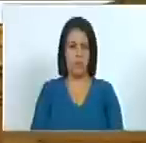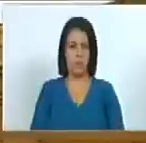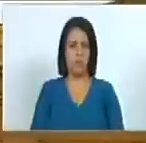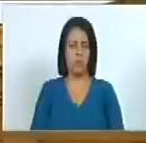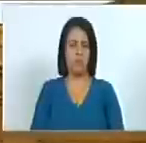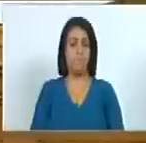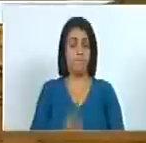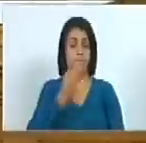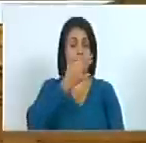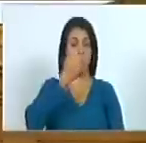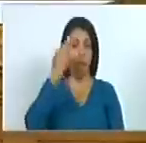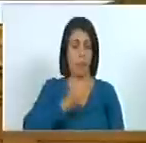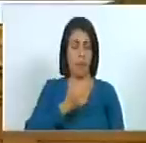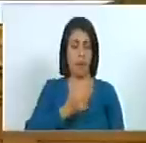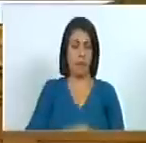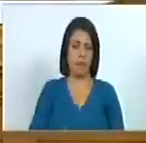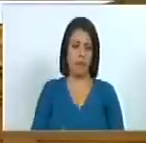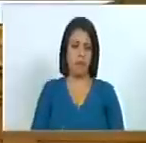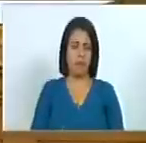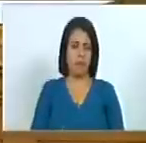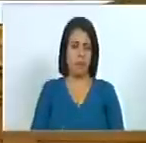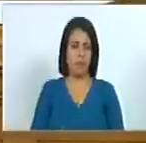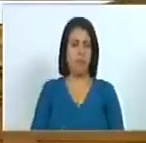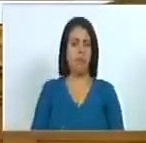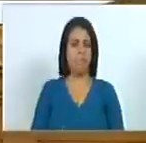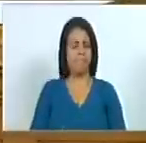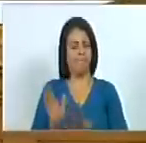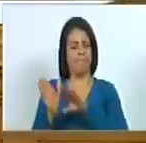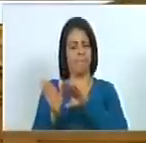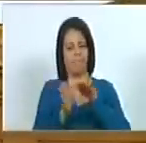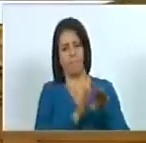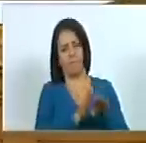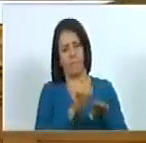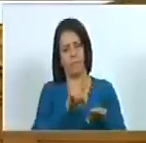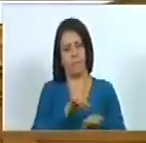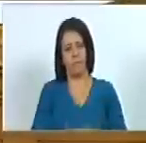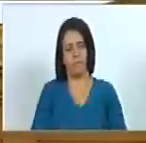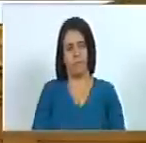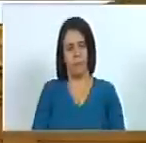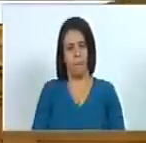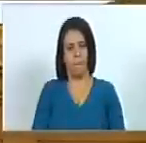Es la pura verdad. Y obvian,